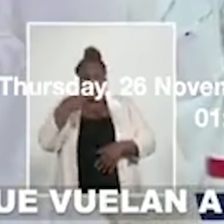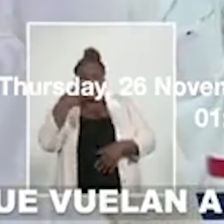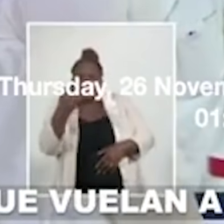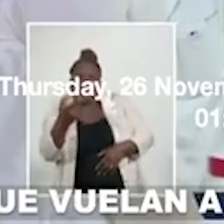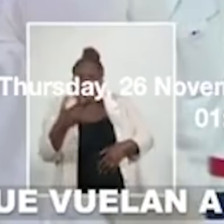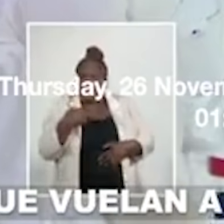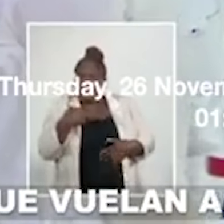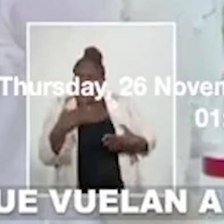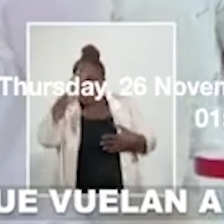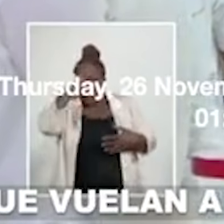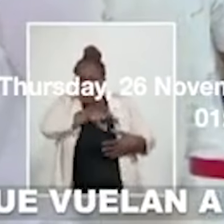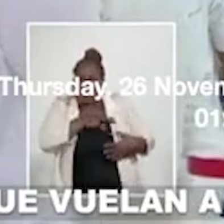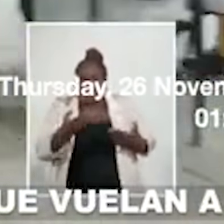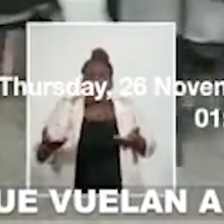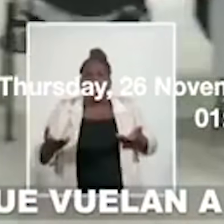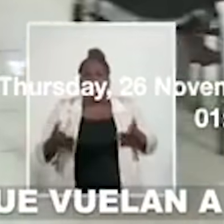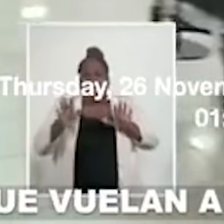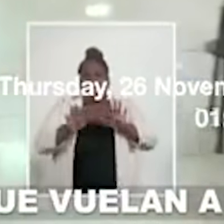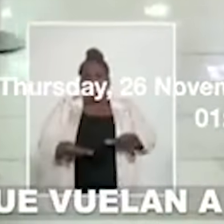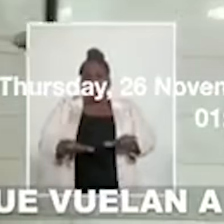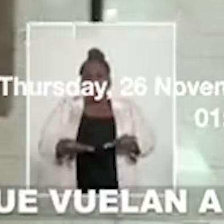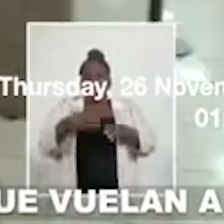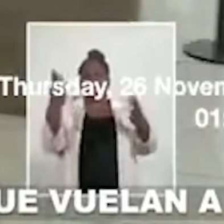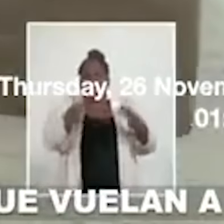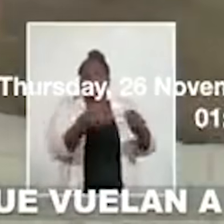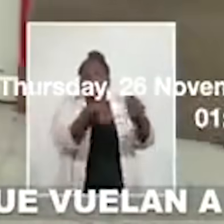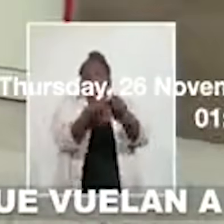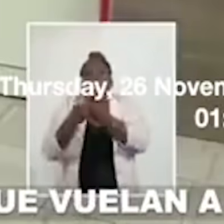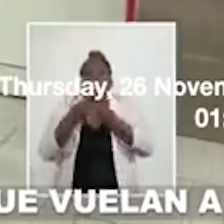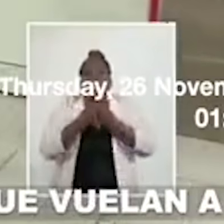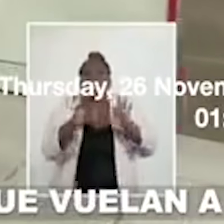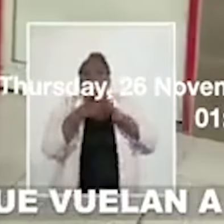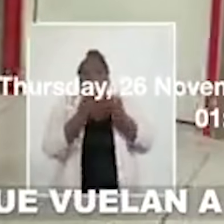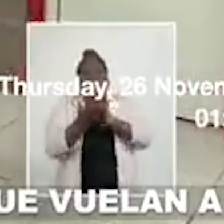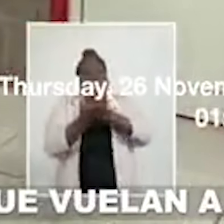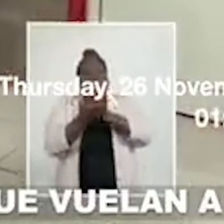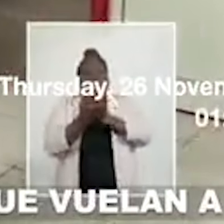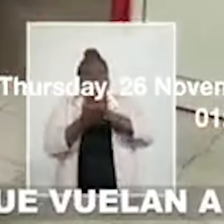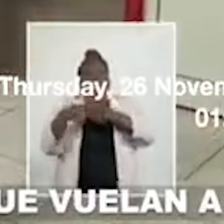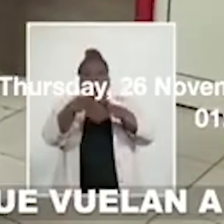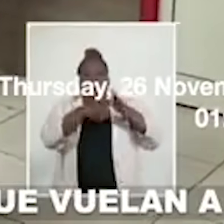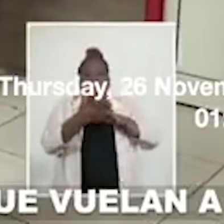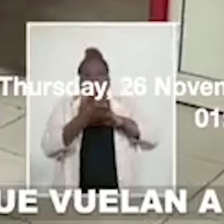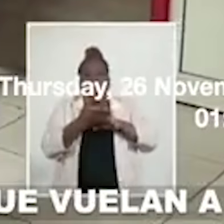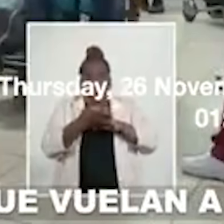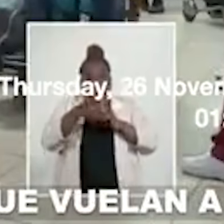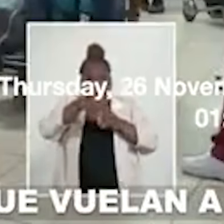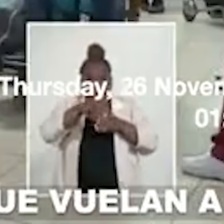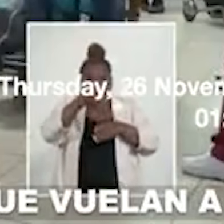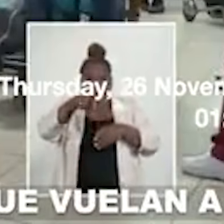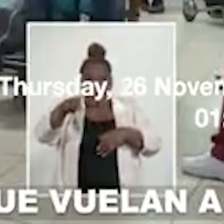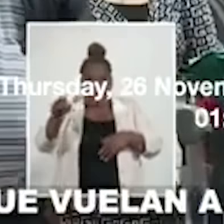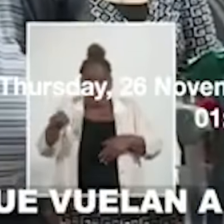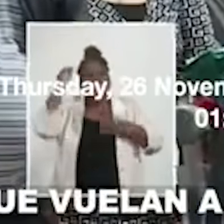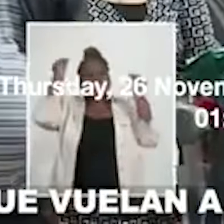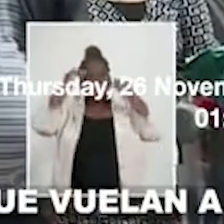check-in disponible 10 días antes y un artículo personal que quepa debajo del asiento, 10 kilogramos de maleta y